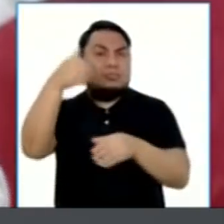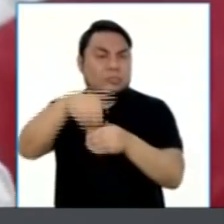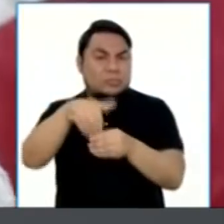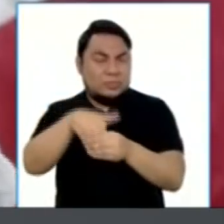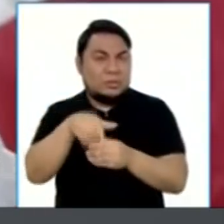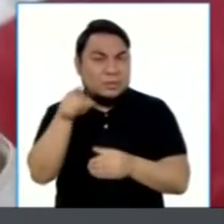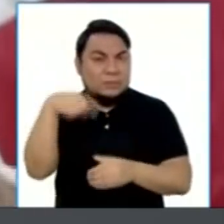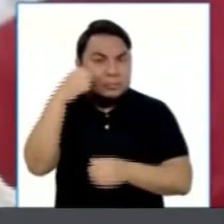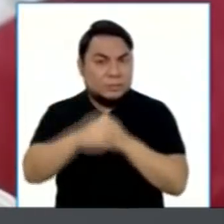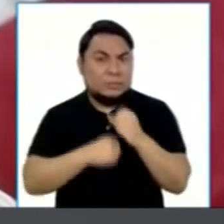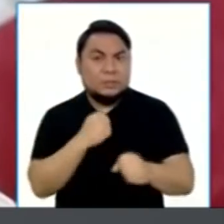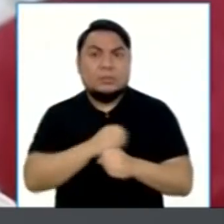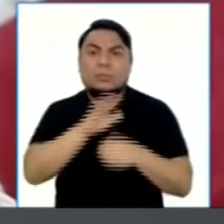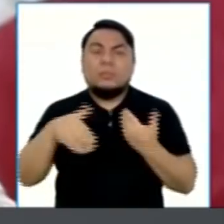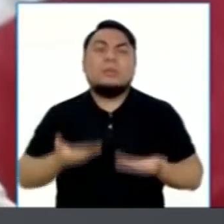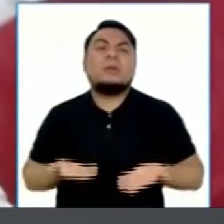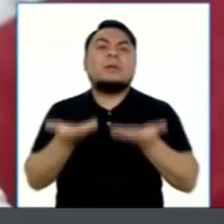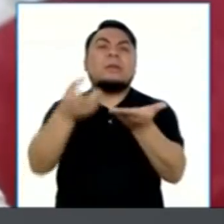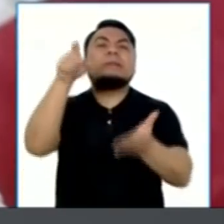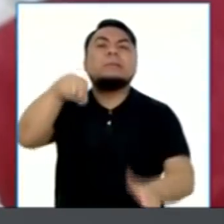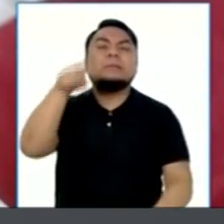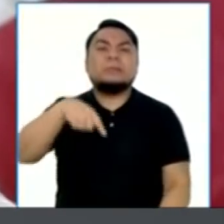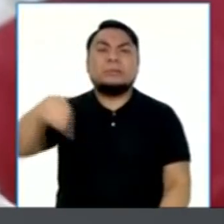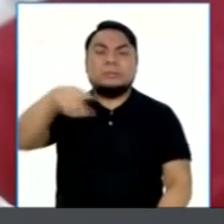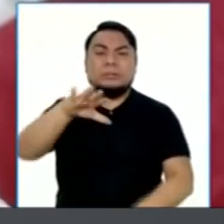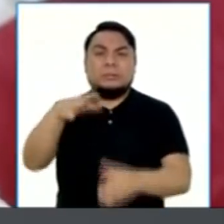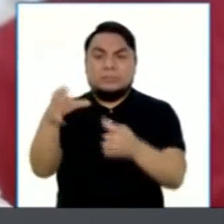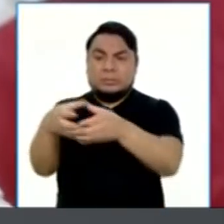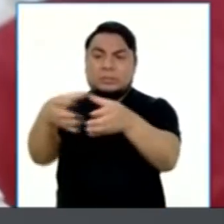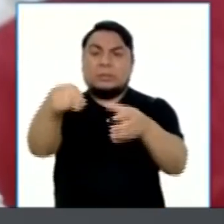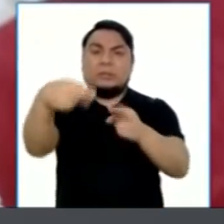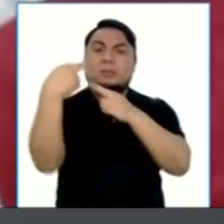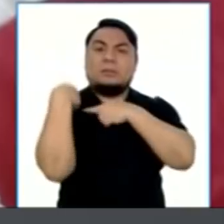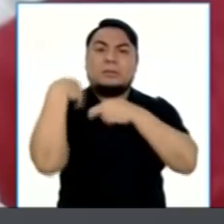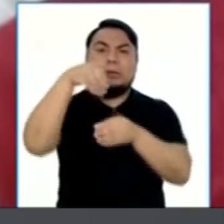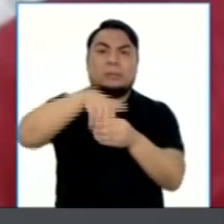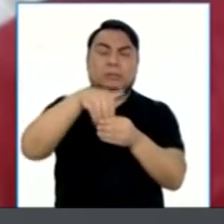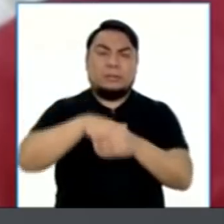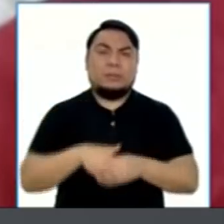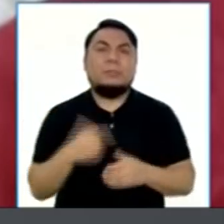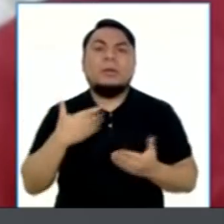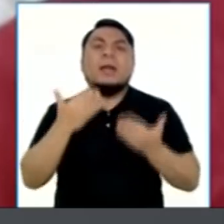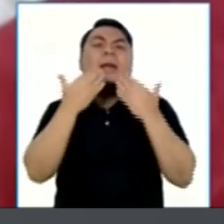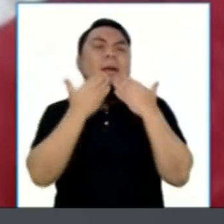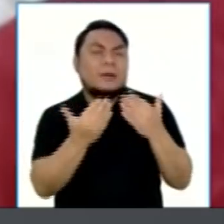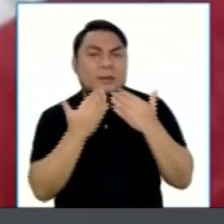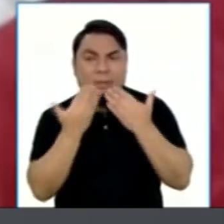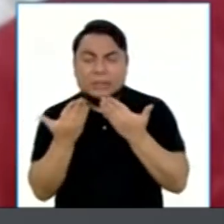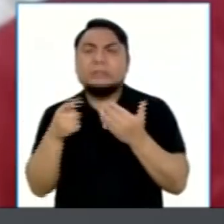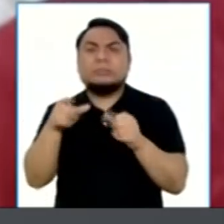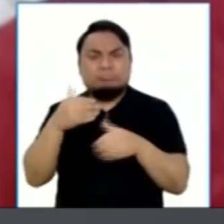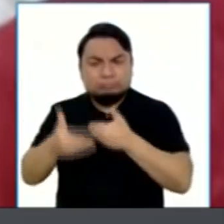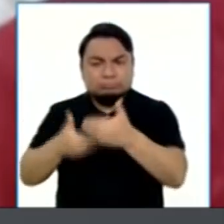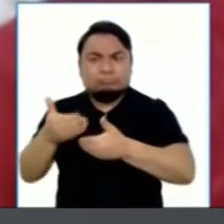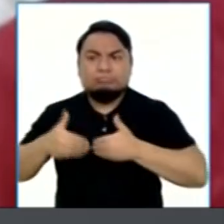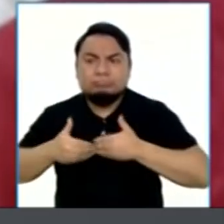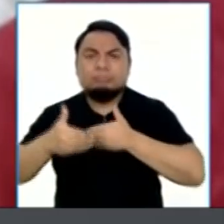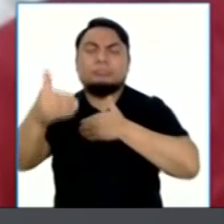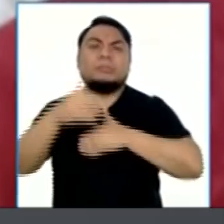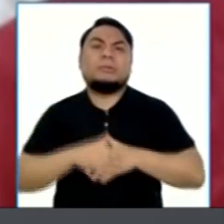Vamos a dar todo lo que requieran las instituciones a cargo de estas elecciones para garantizar. Y nuevamente,